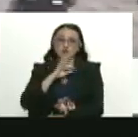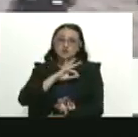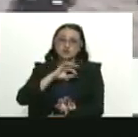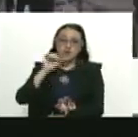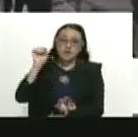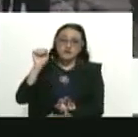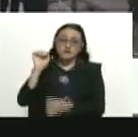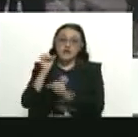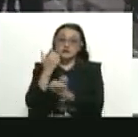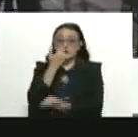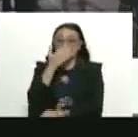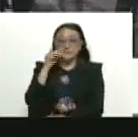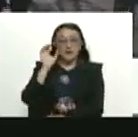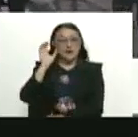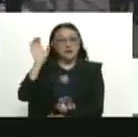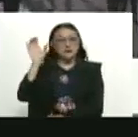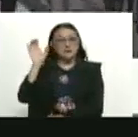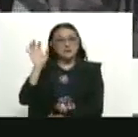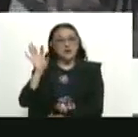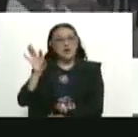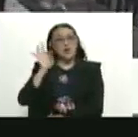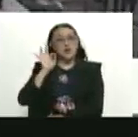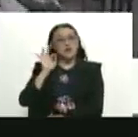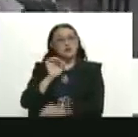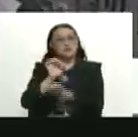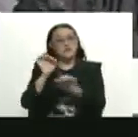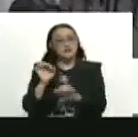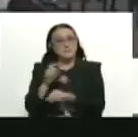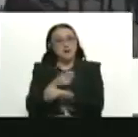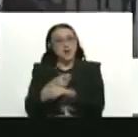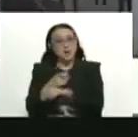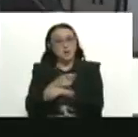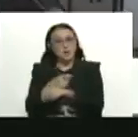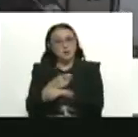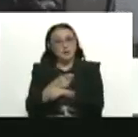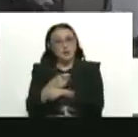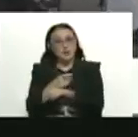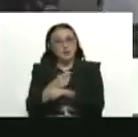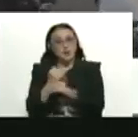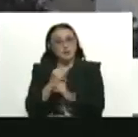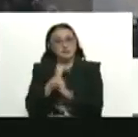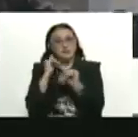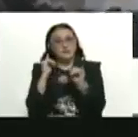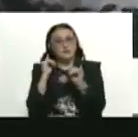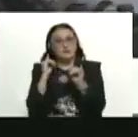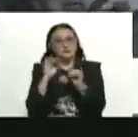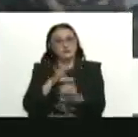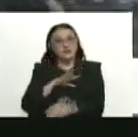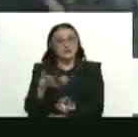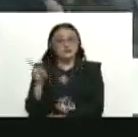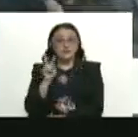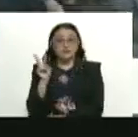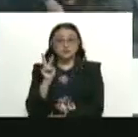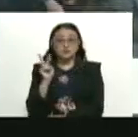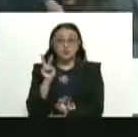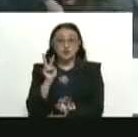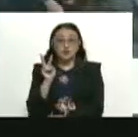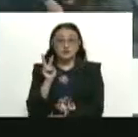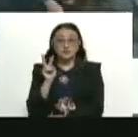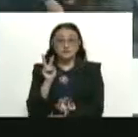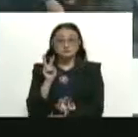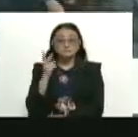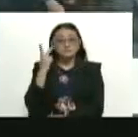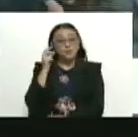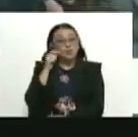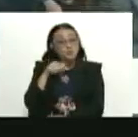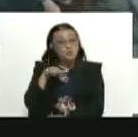y antiimperialista escogido como sistema de gobierno soberano en la República Bolivariana de Venezuela por el